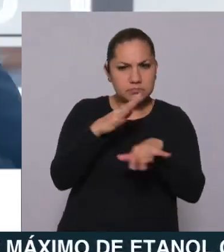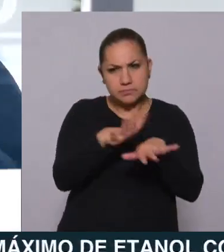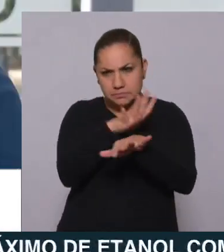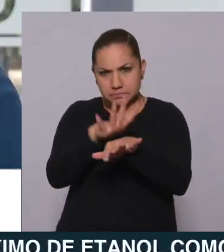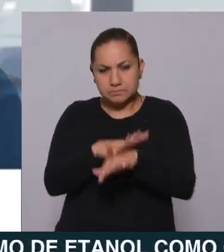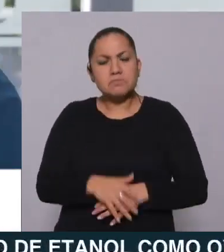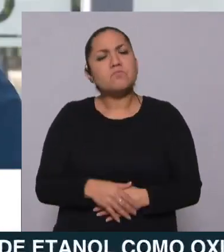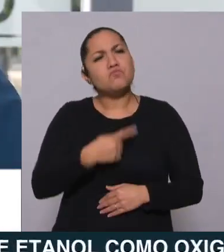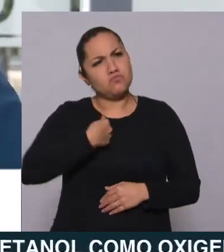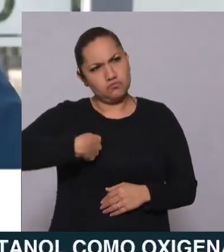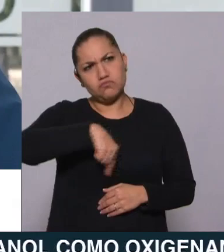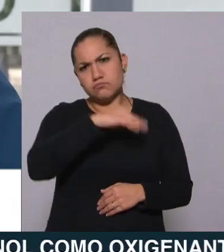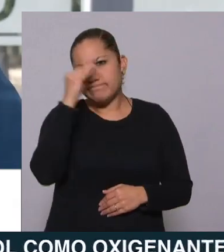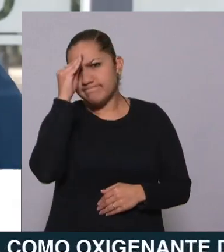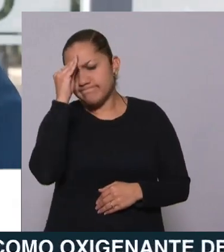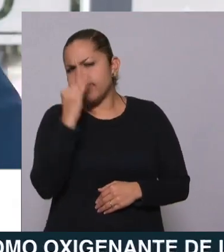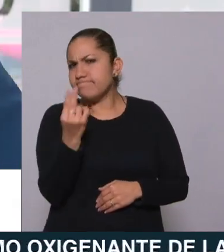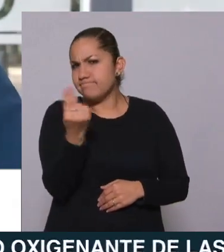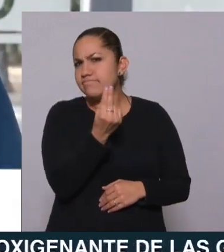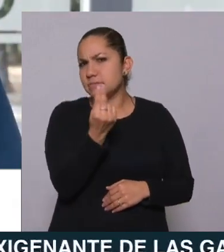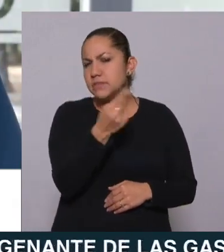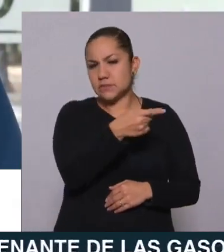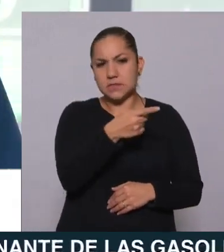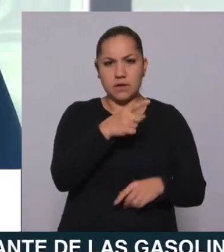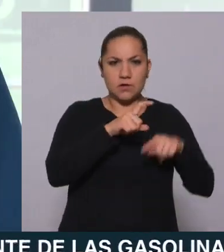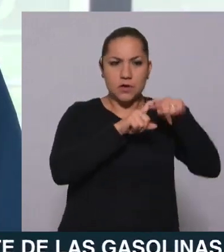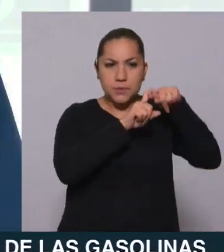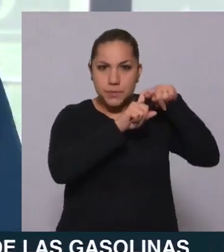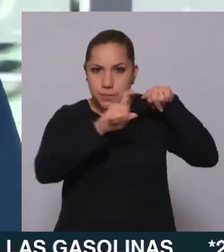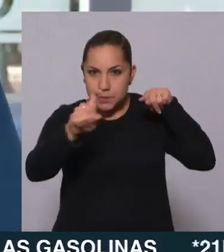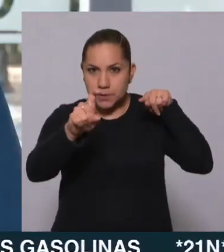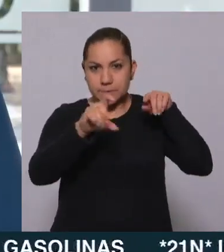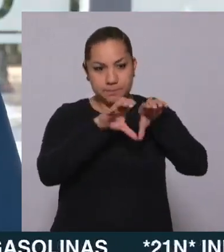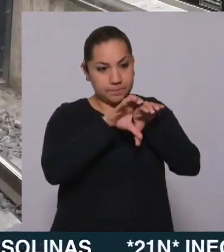trenes y eventualmente la compra de por lo